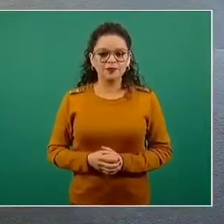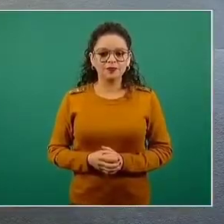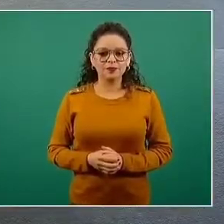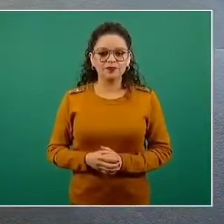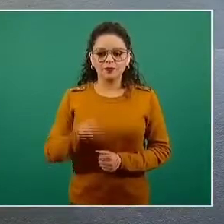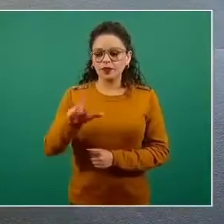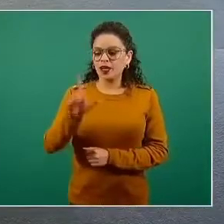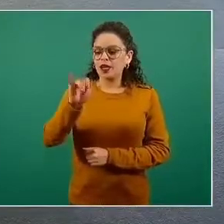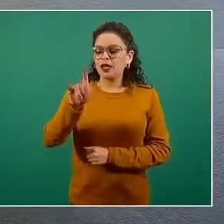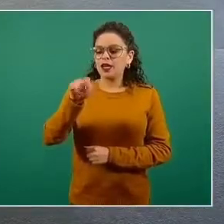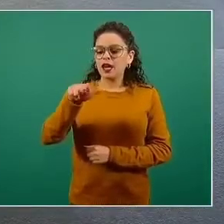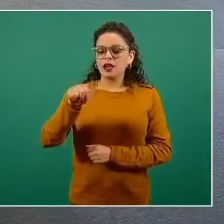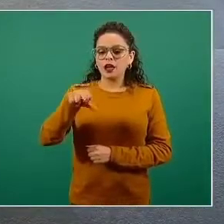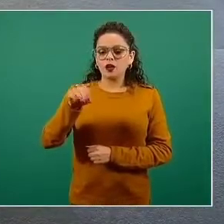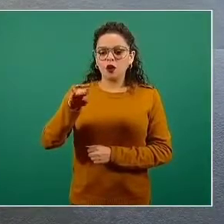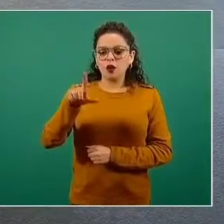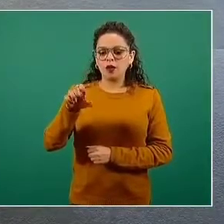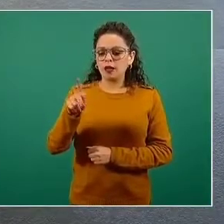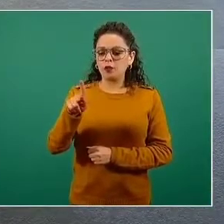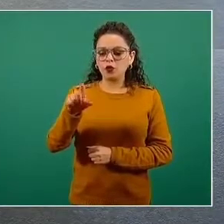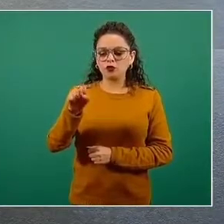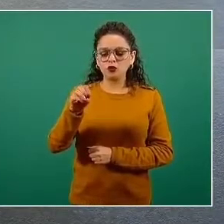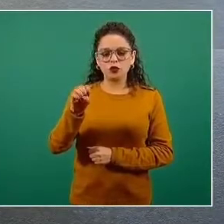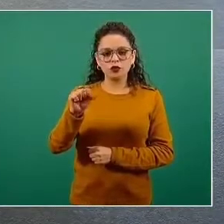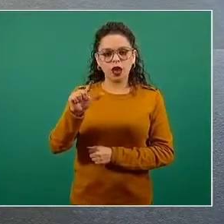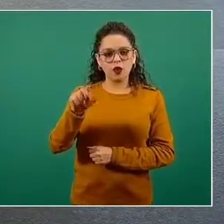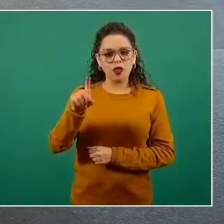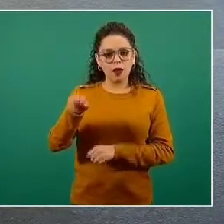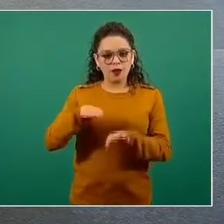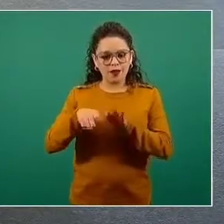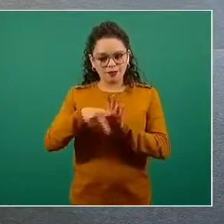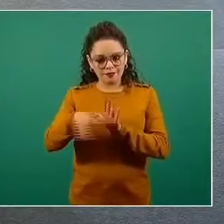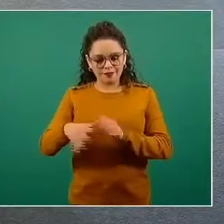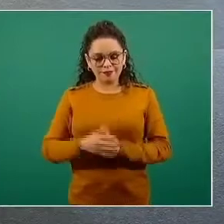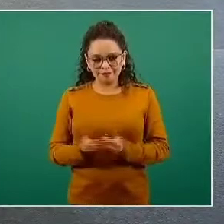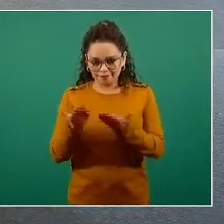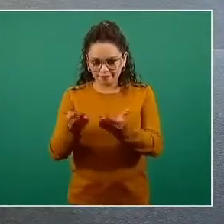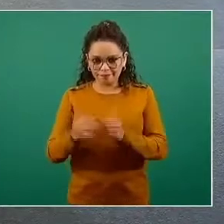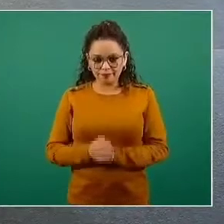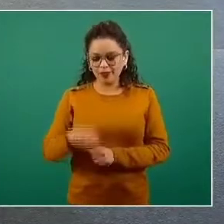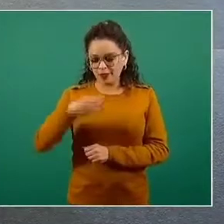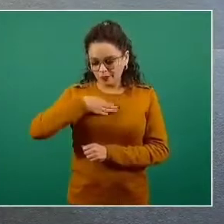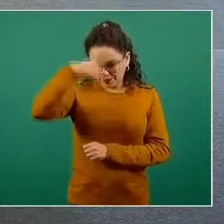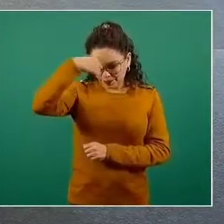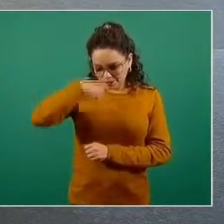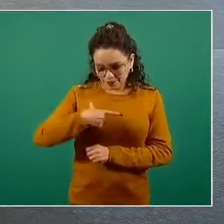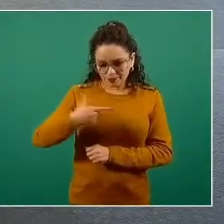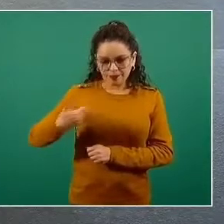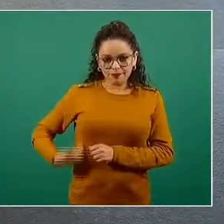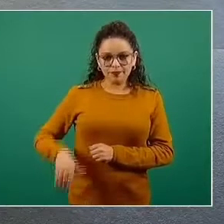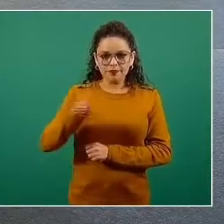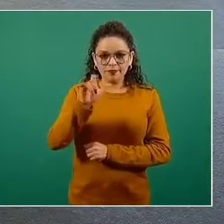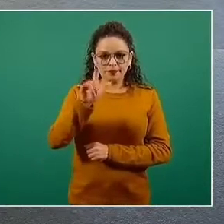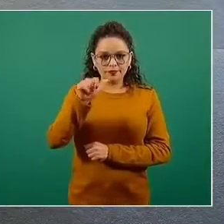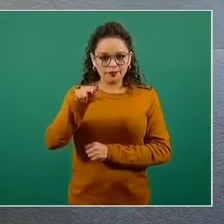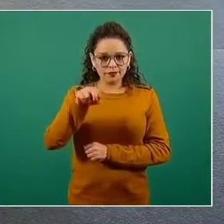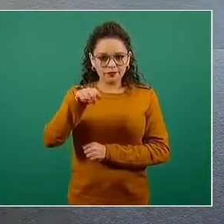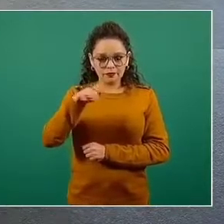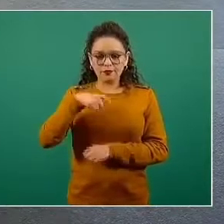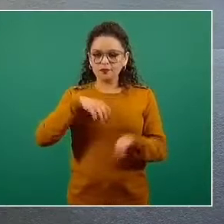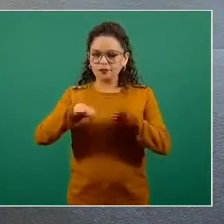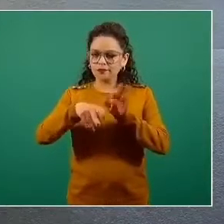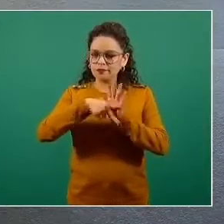Liliana Noble, Pulso Saludable. Nuri Fernández, Caracola. Buenas noches. Liliana Noble, de Pulso Saludable. Doctor